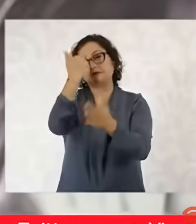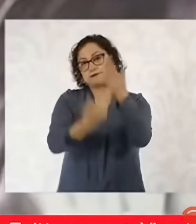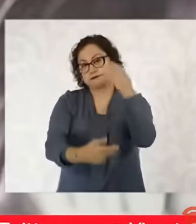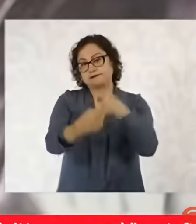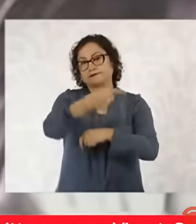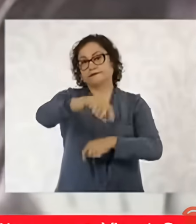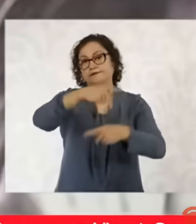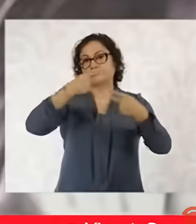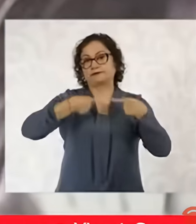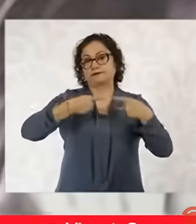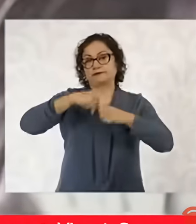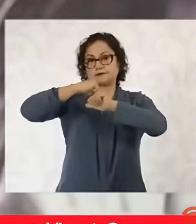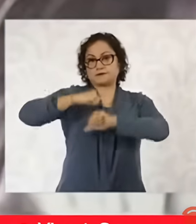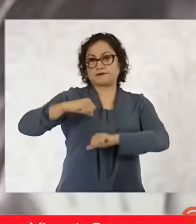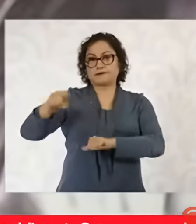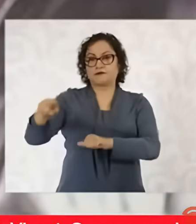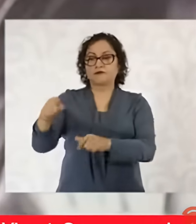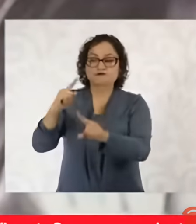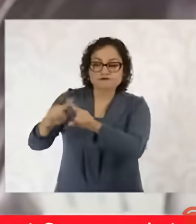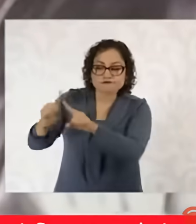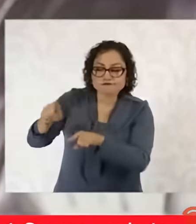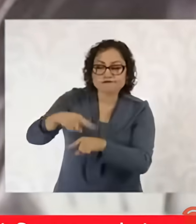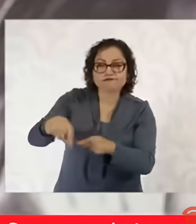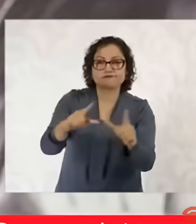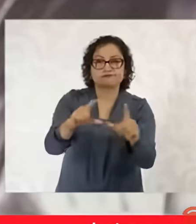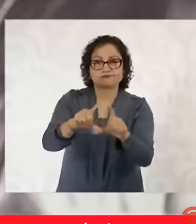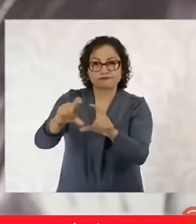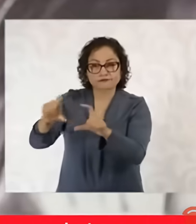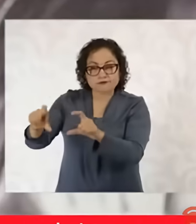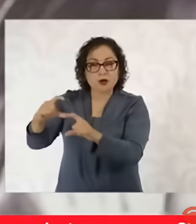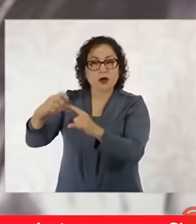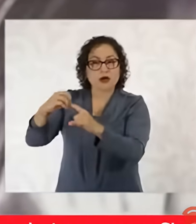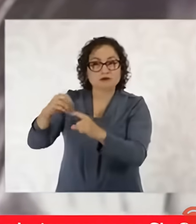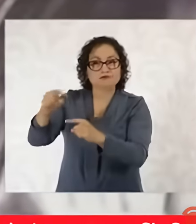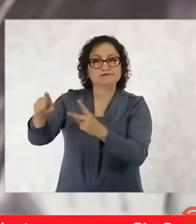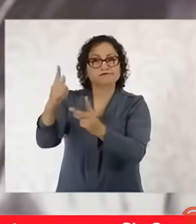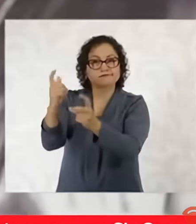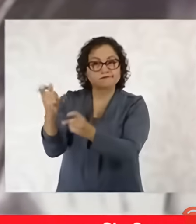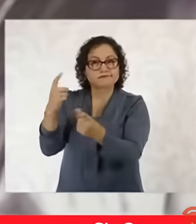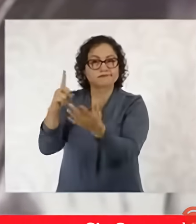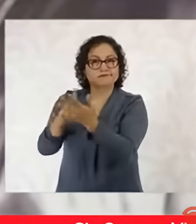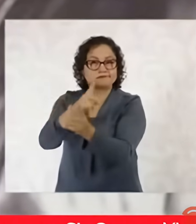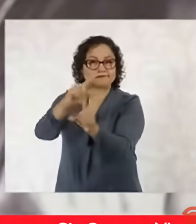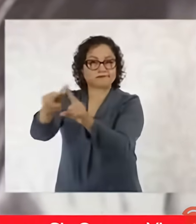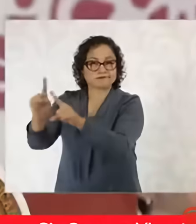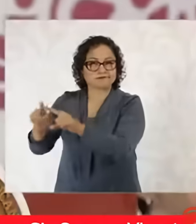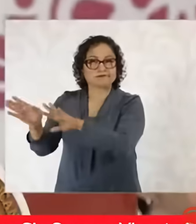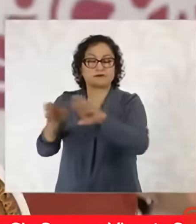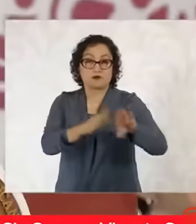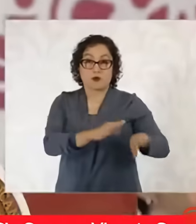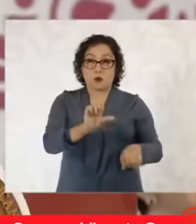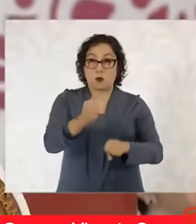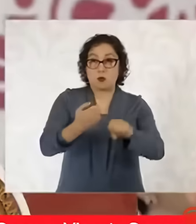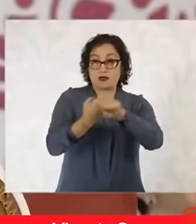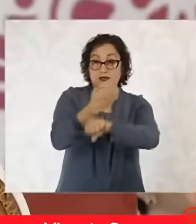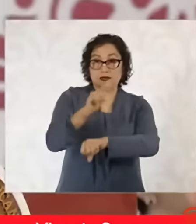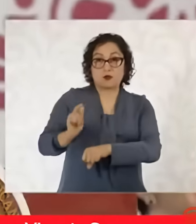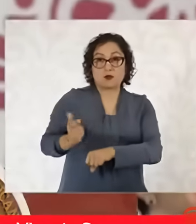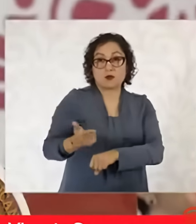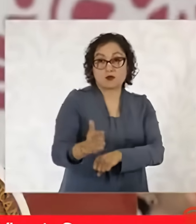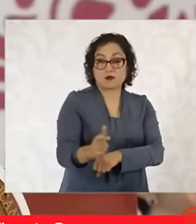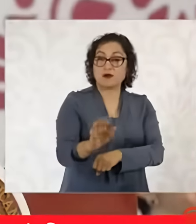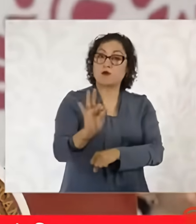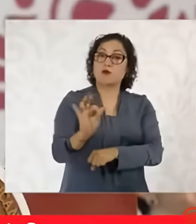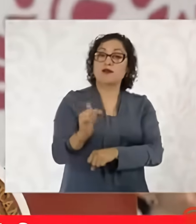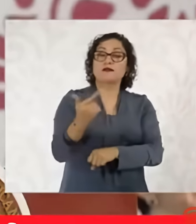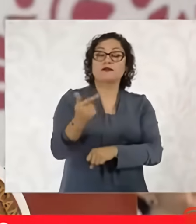acción se aseguraron armas de fuego, cartuchos y droga. En Guanajuato, las acciones realizadas han dado como resultado un descenso de